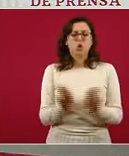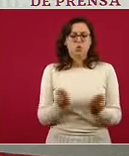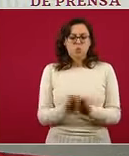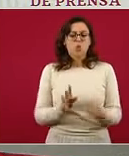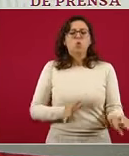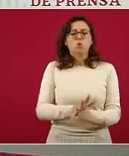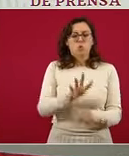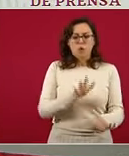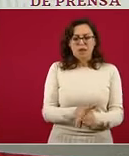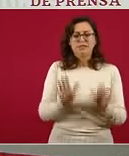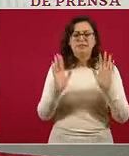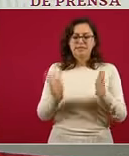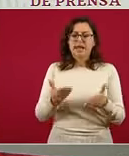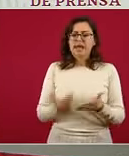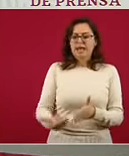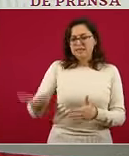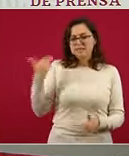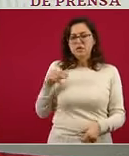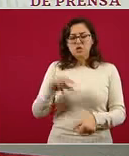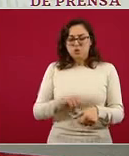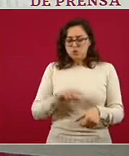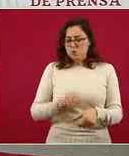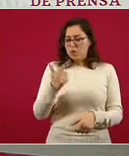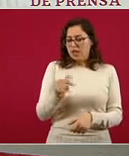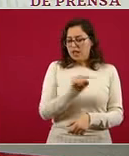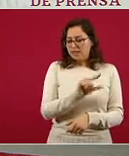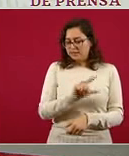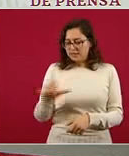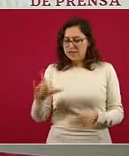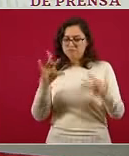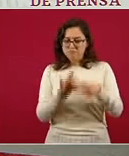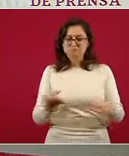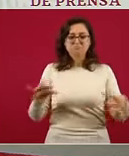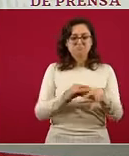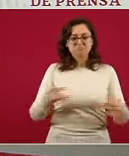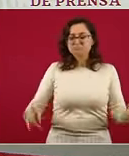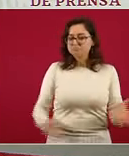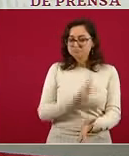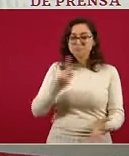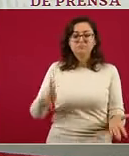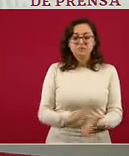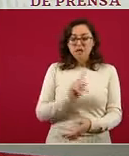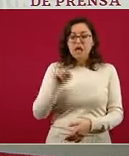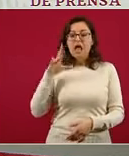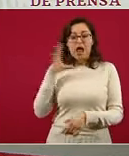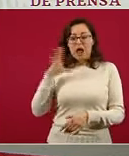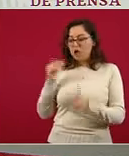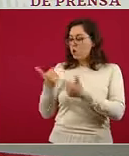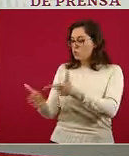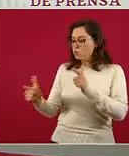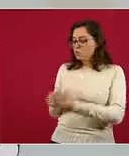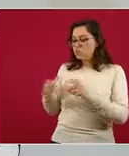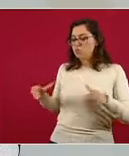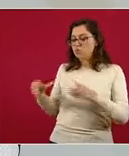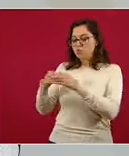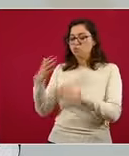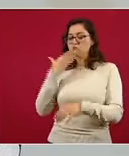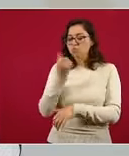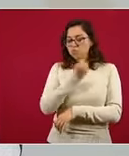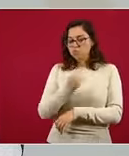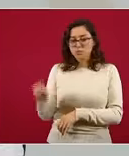dicho el doctor López-Gatell en múltiples ocasiones, y se tiene un grupo técnico asesor de